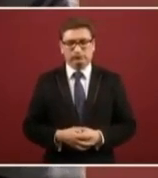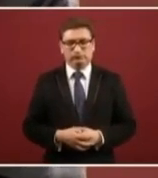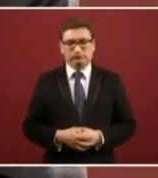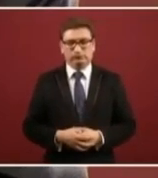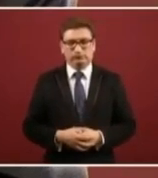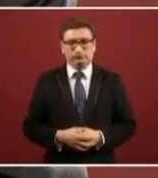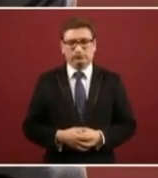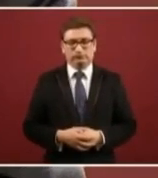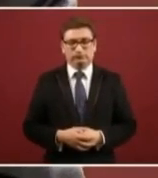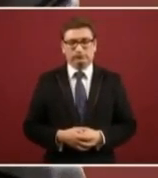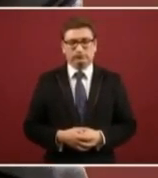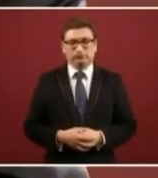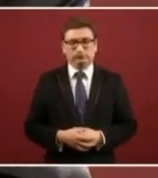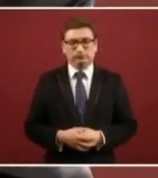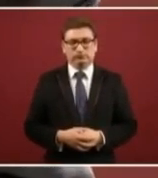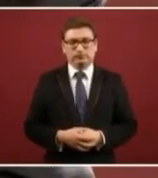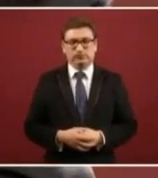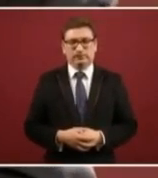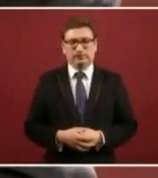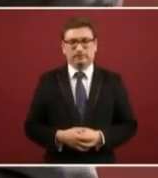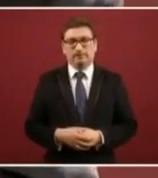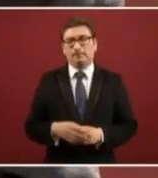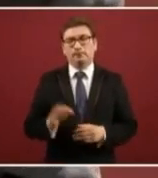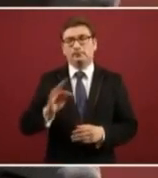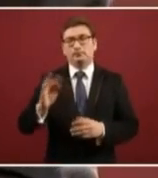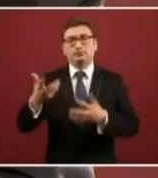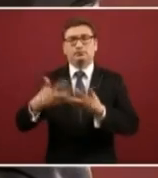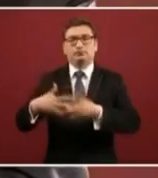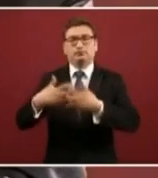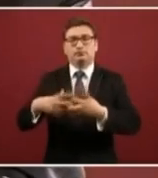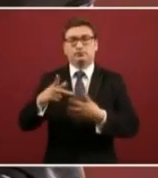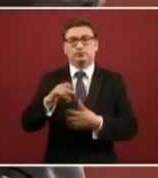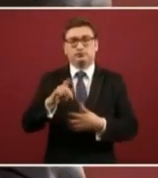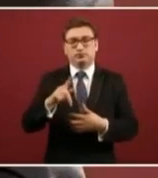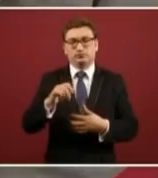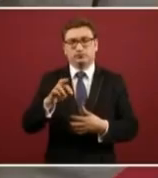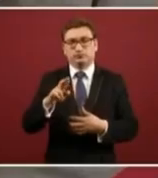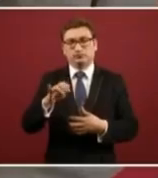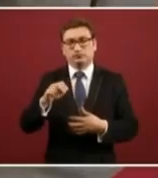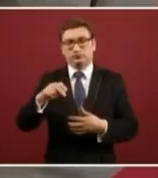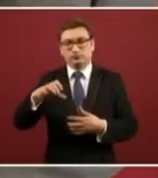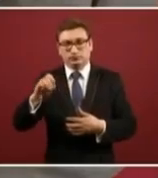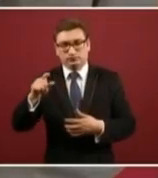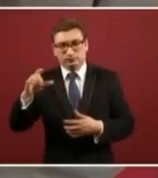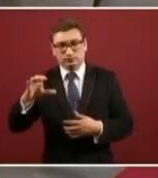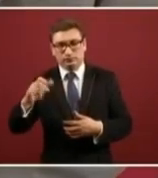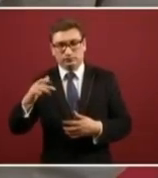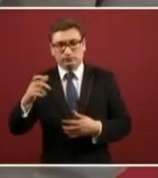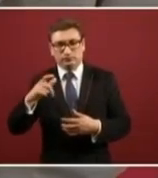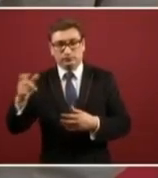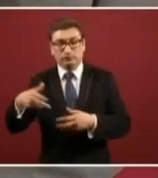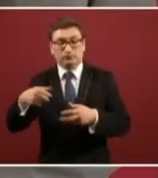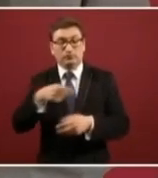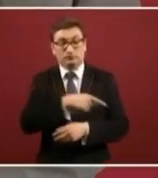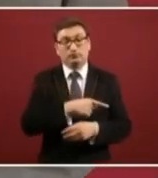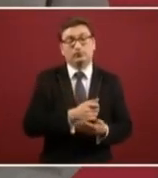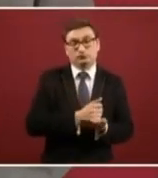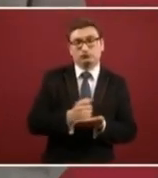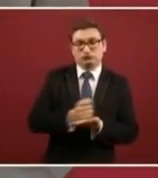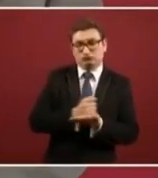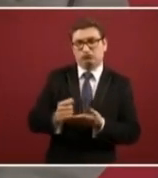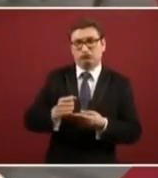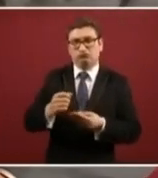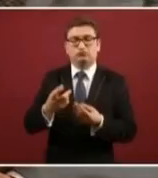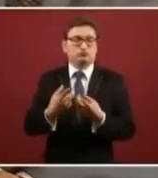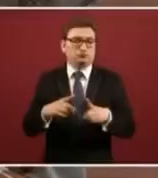la planta de polietileno de Coatzacoalcos quiso Odebrecht, la financió la